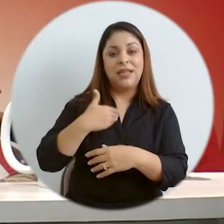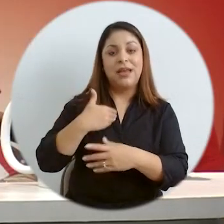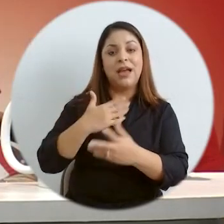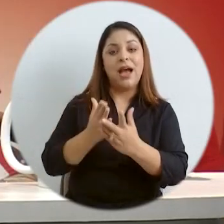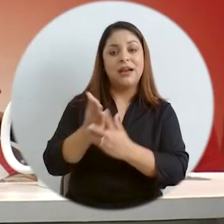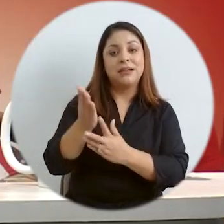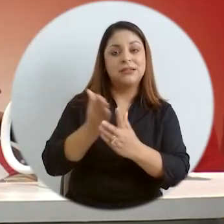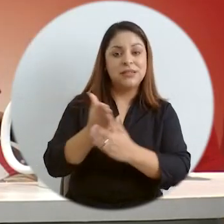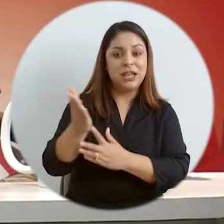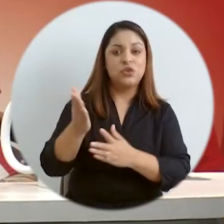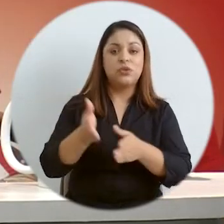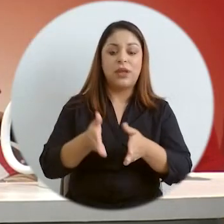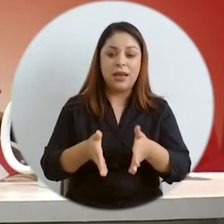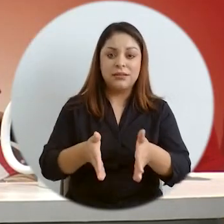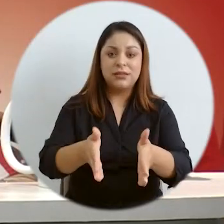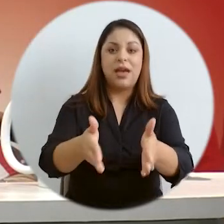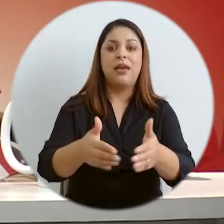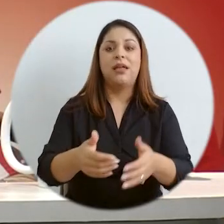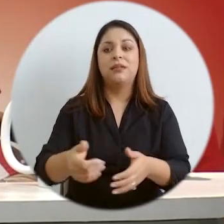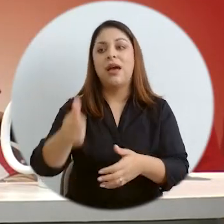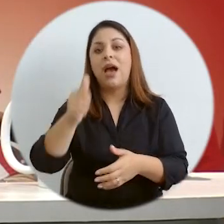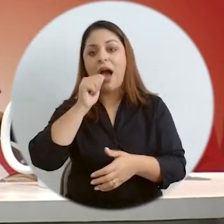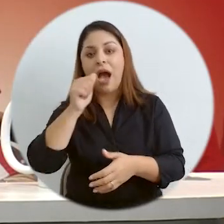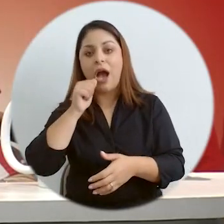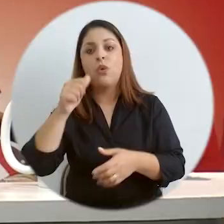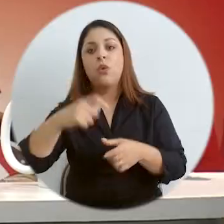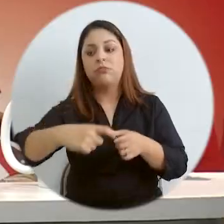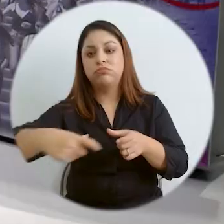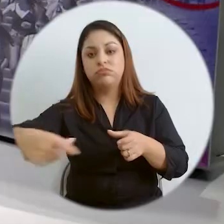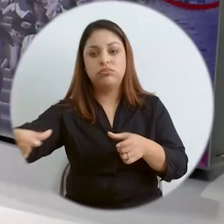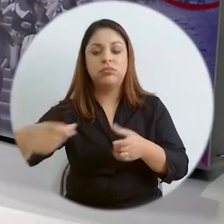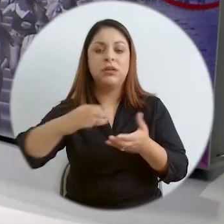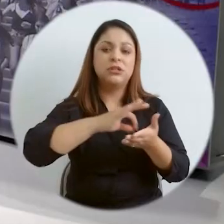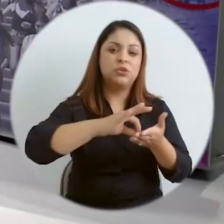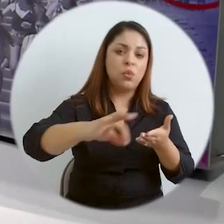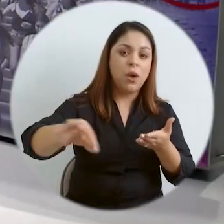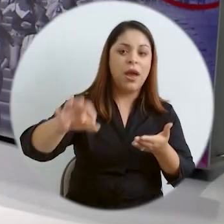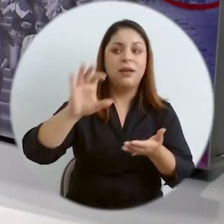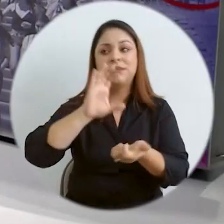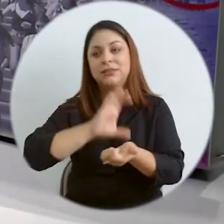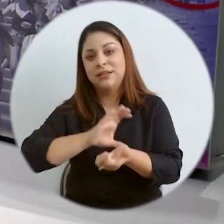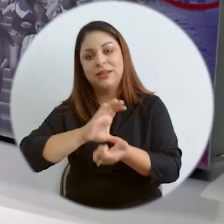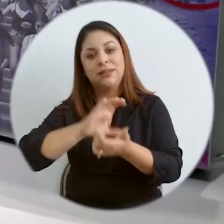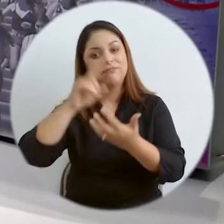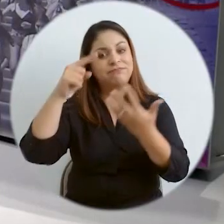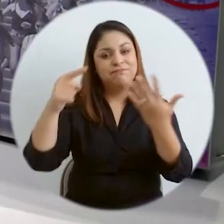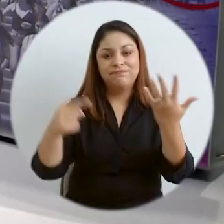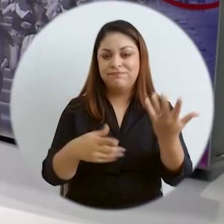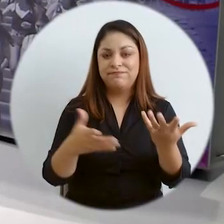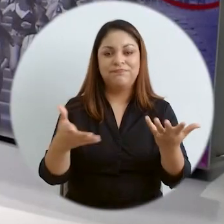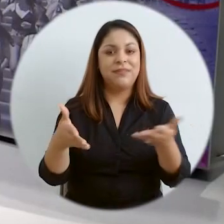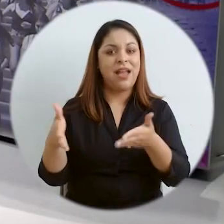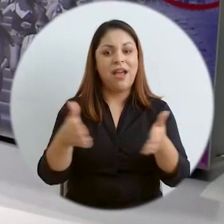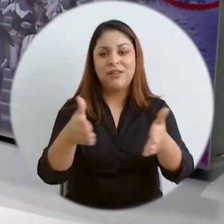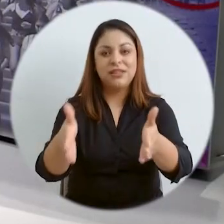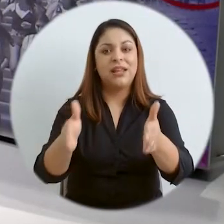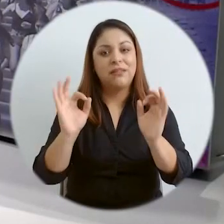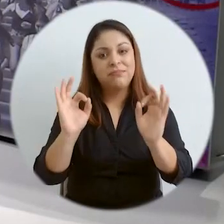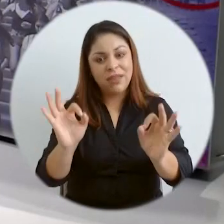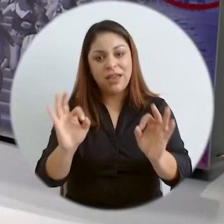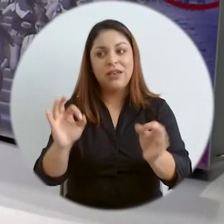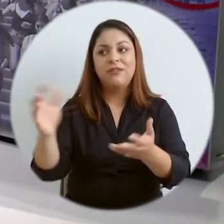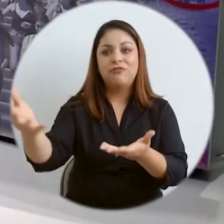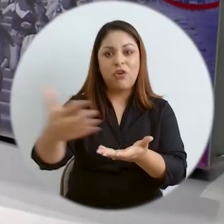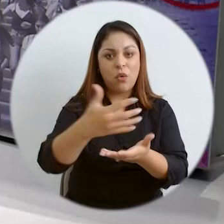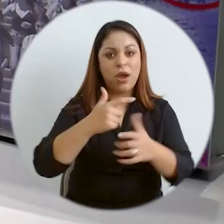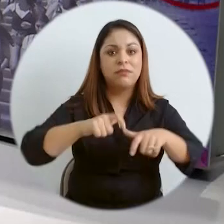a aceras, acueductos, la infraestructura más básica que se requiere. Clínicas, exactamente, ¿verdad? Carreteras decentes, recolección de